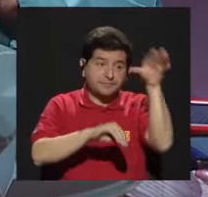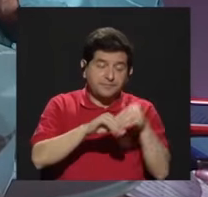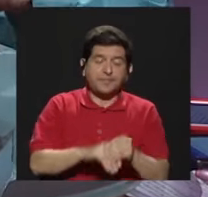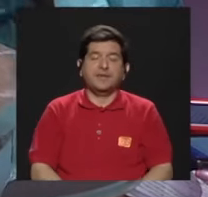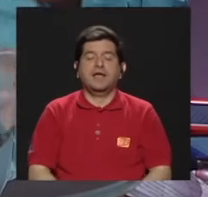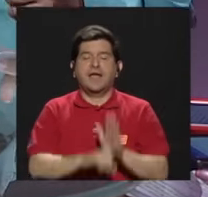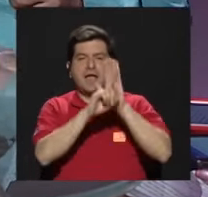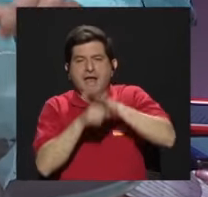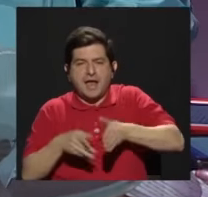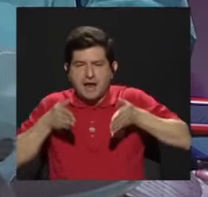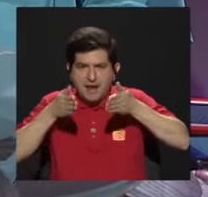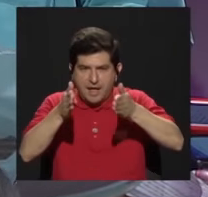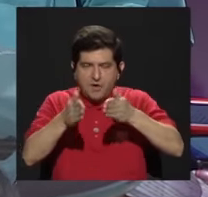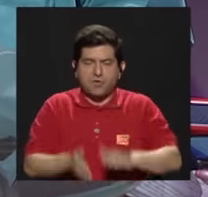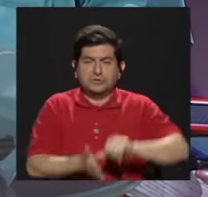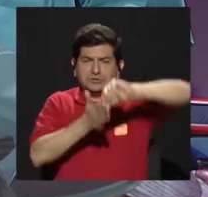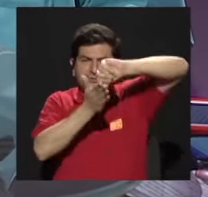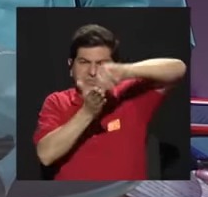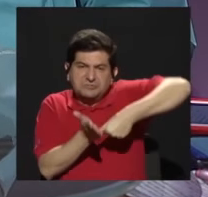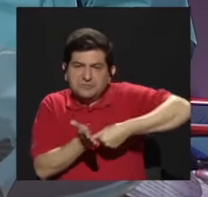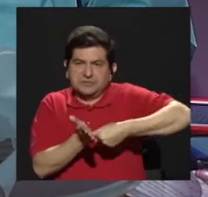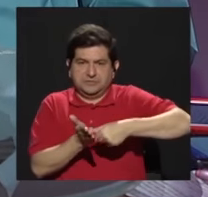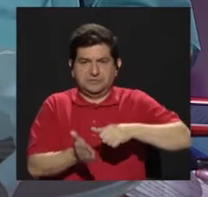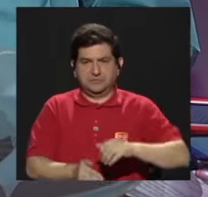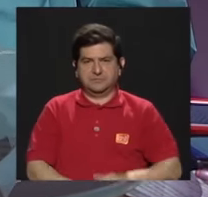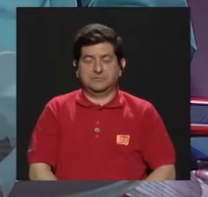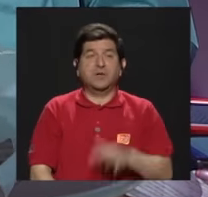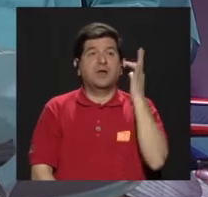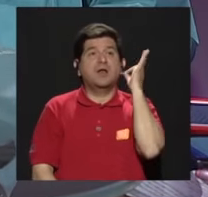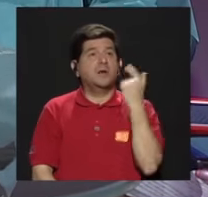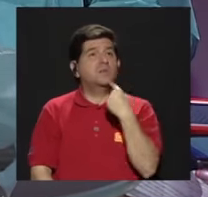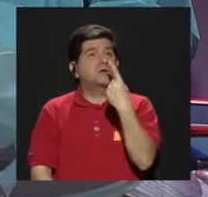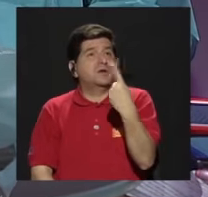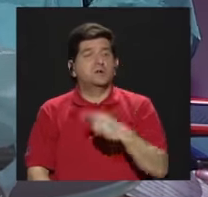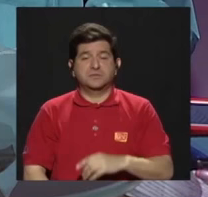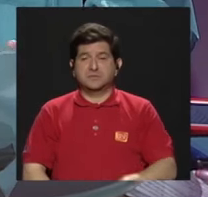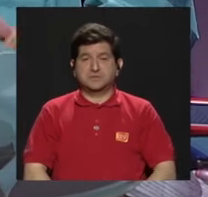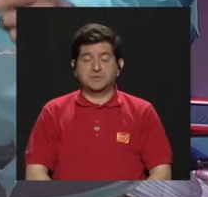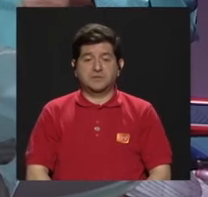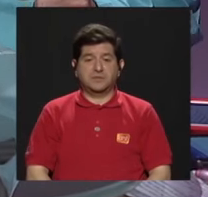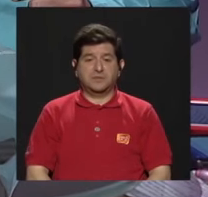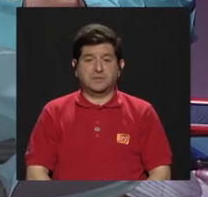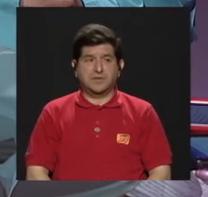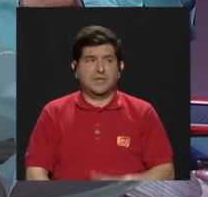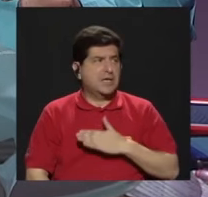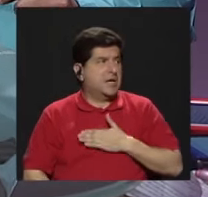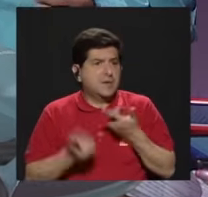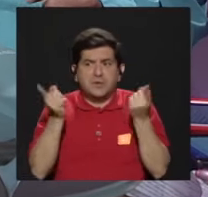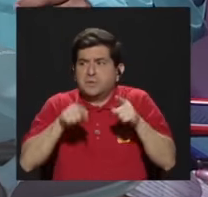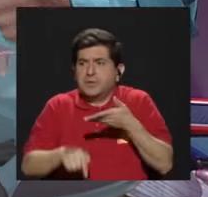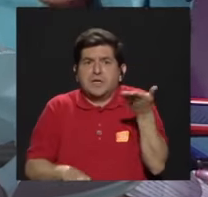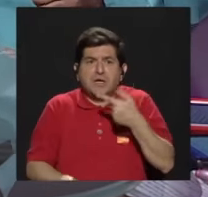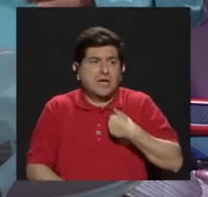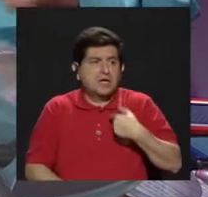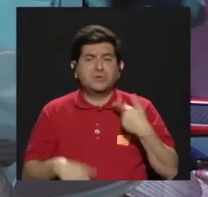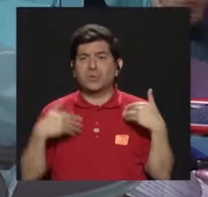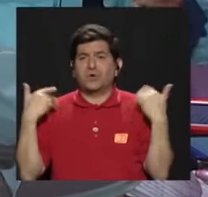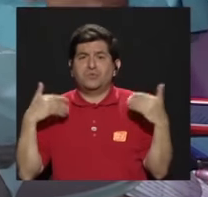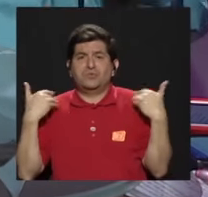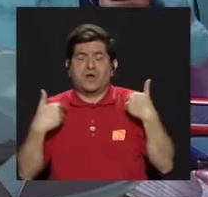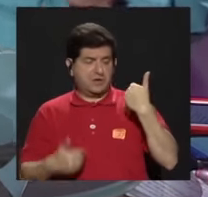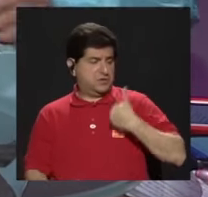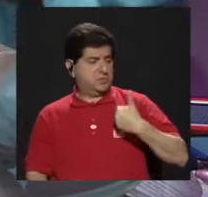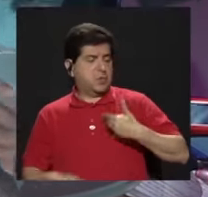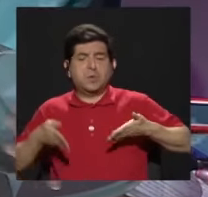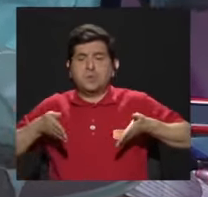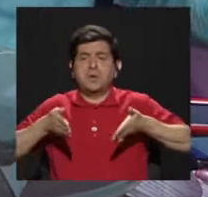acoso callejero viene a acentuar todavía mucho eso más. Y la mujer dice, ¿de qué me irá a pasar? Yo salgo feliz como hombre